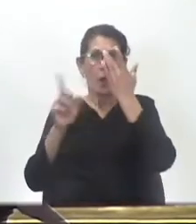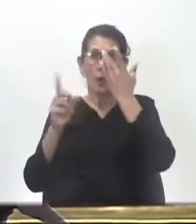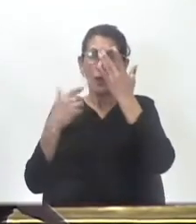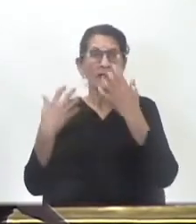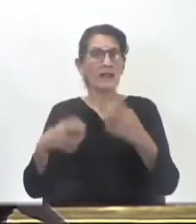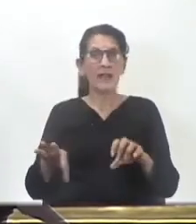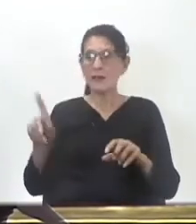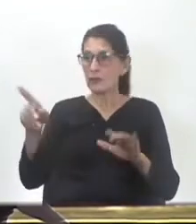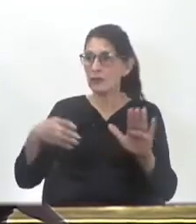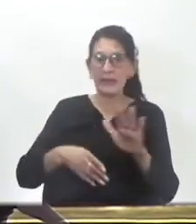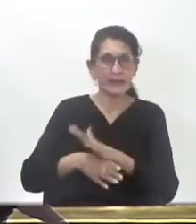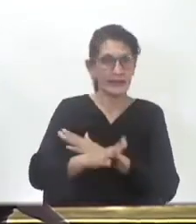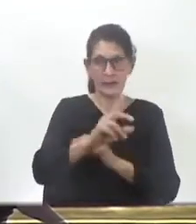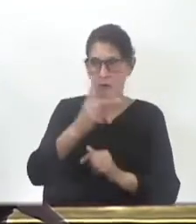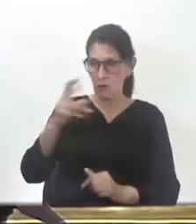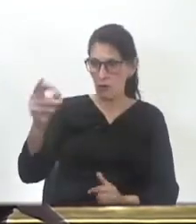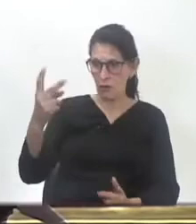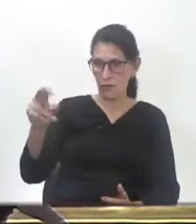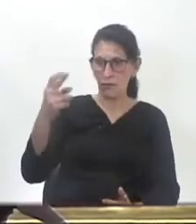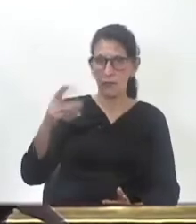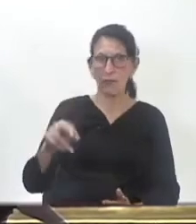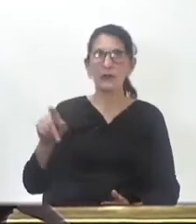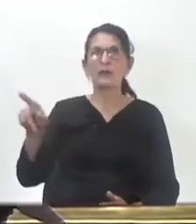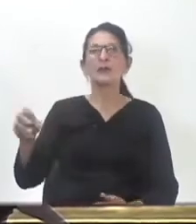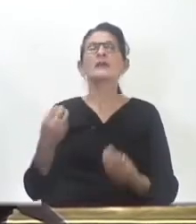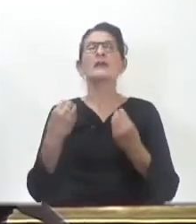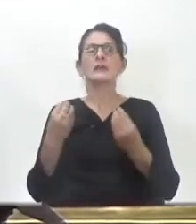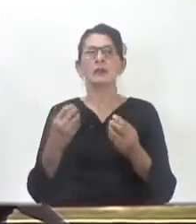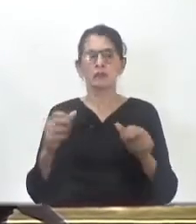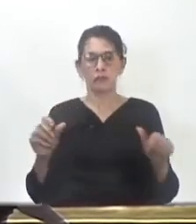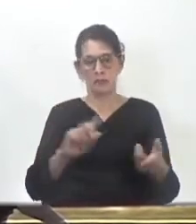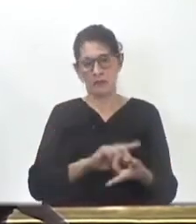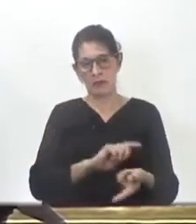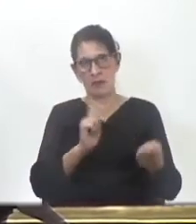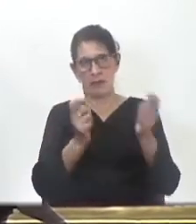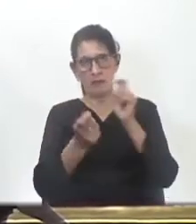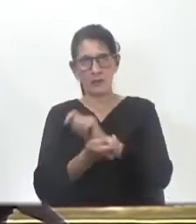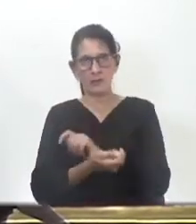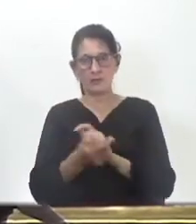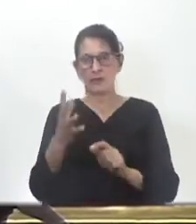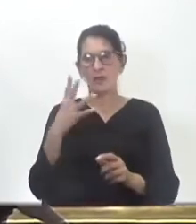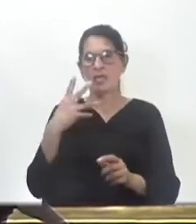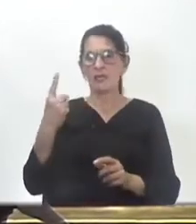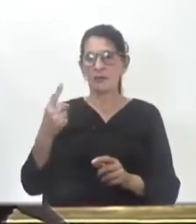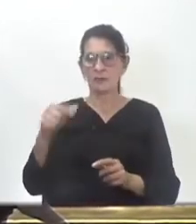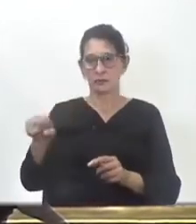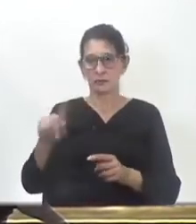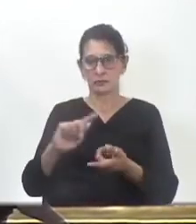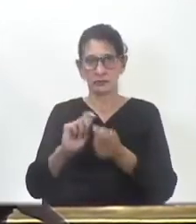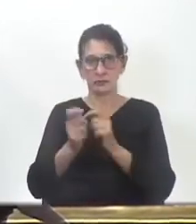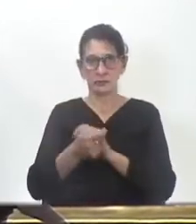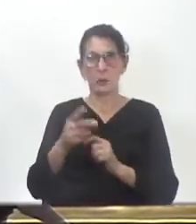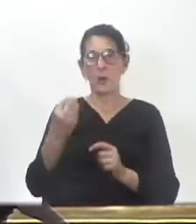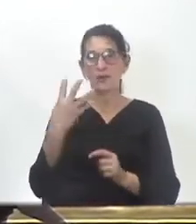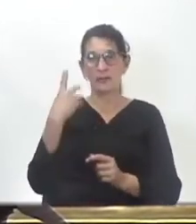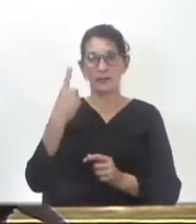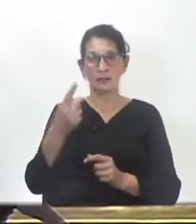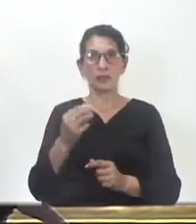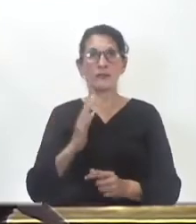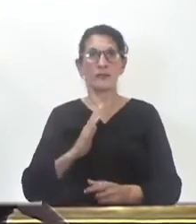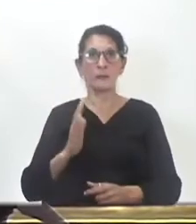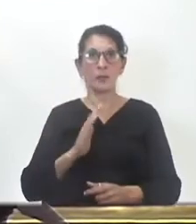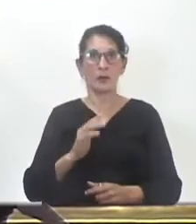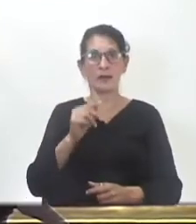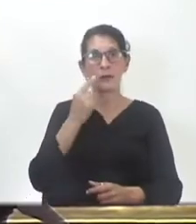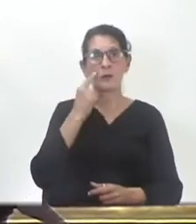del INR ingresar. Mendoza, ¿qué hizo? Cambió la dirección, trabajó la dirección nueva, cambió. Cuando se tomó la dirección de mujeres, en la